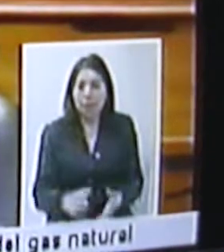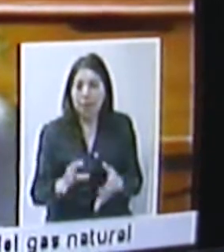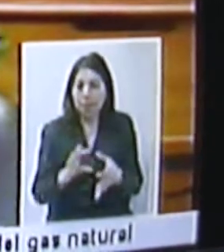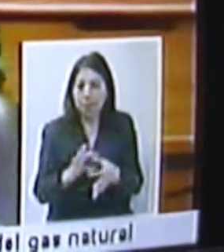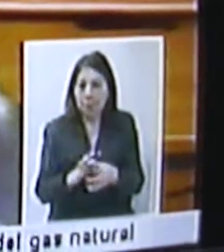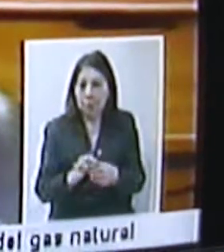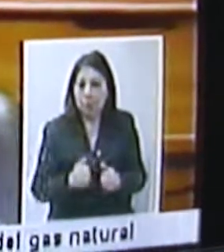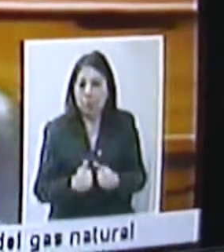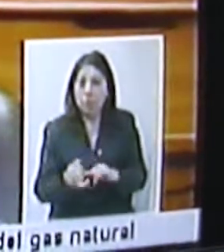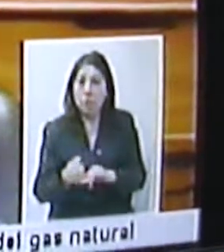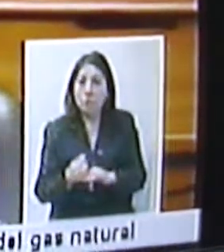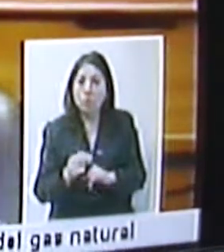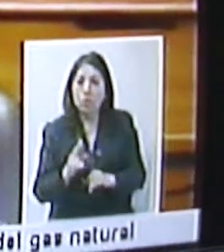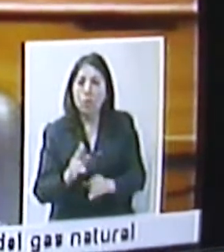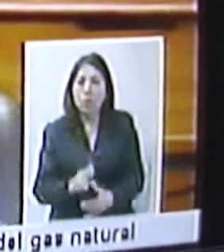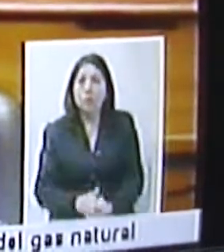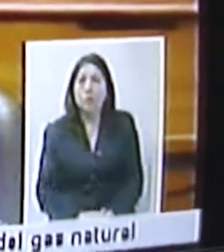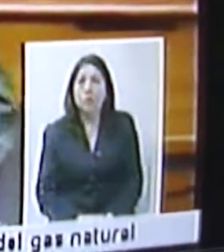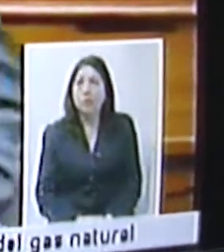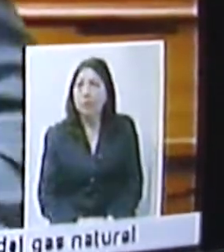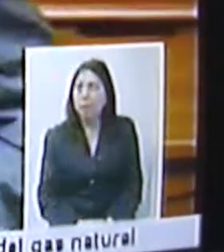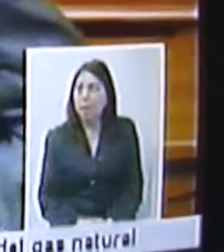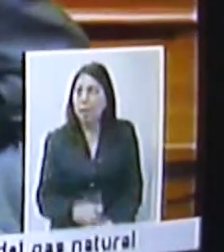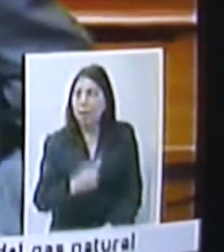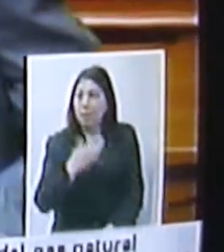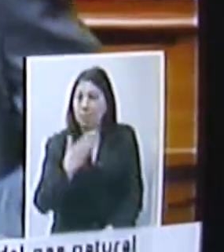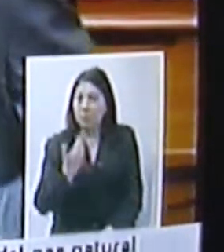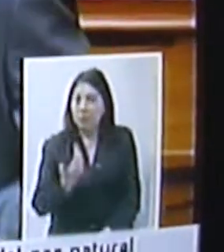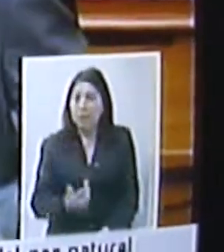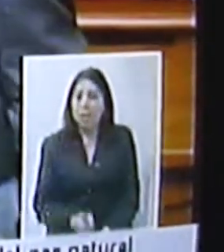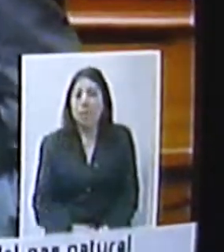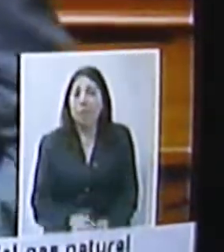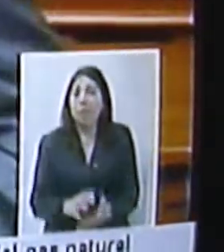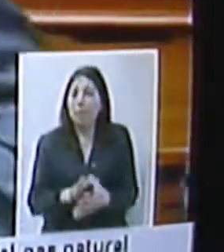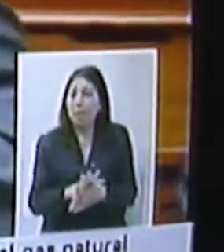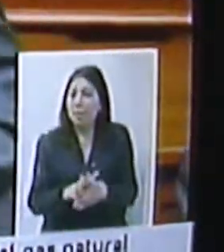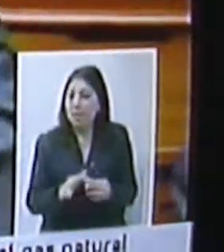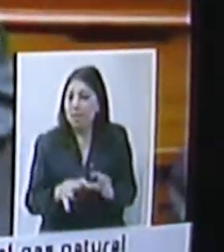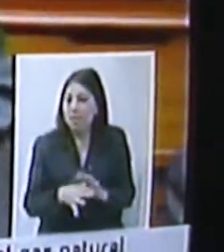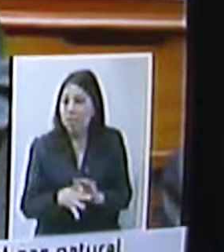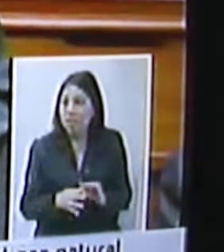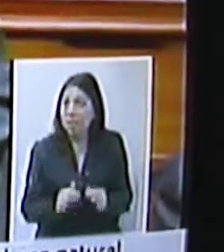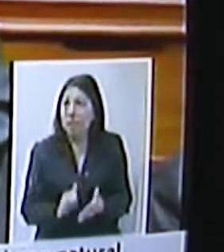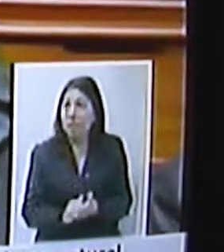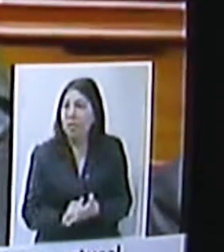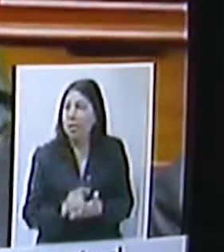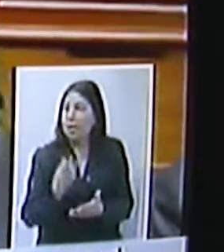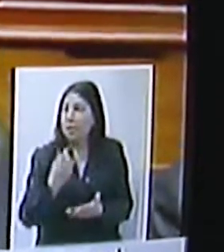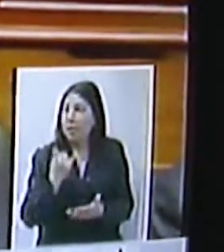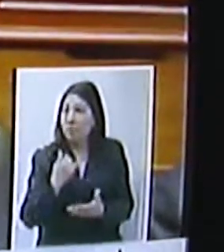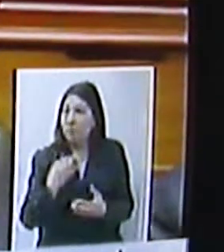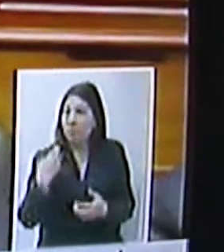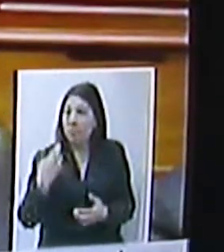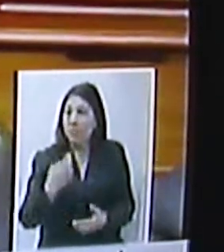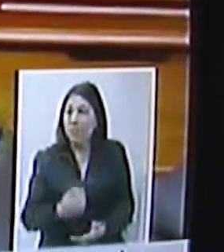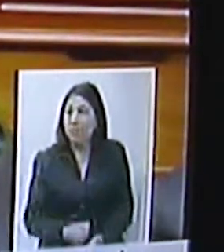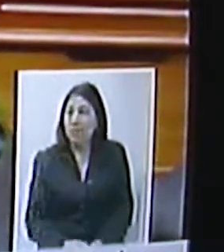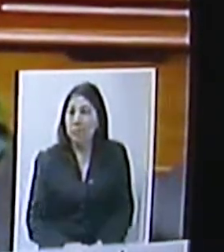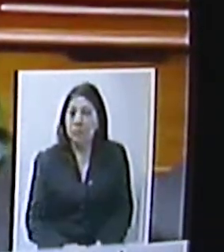gasoducto andino del sur. Y sería una equivocación histórica y sería un error